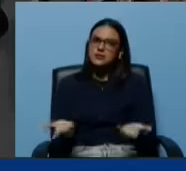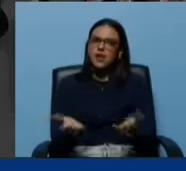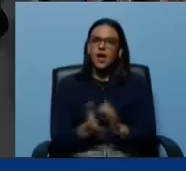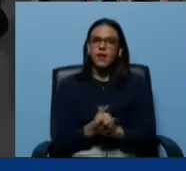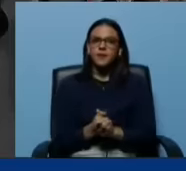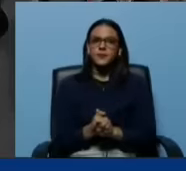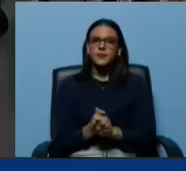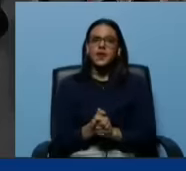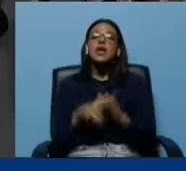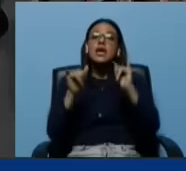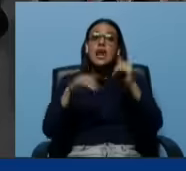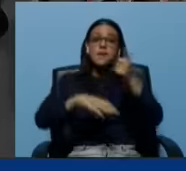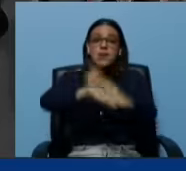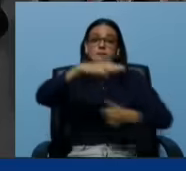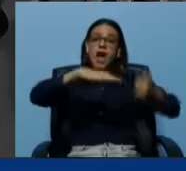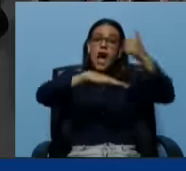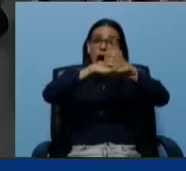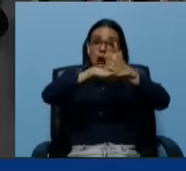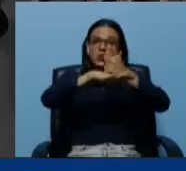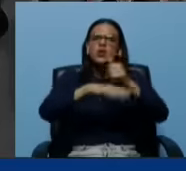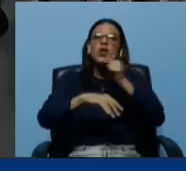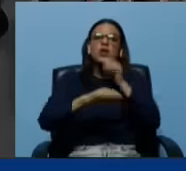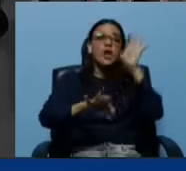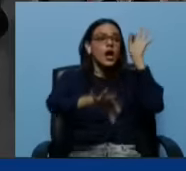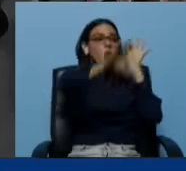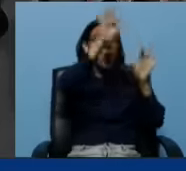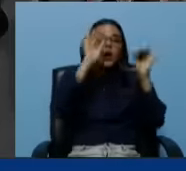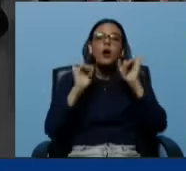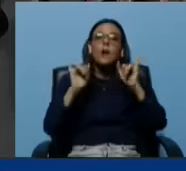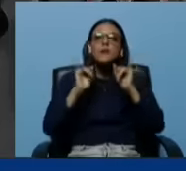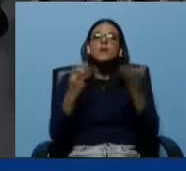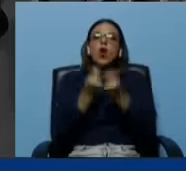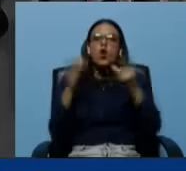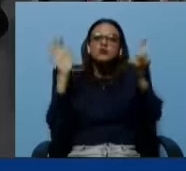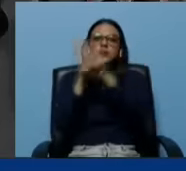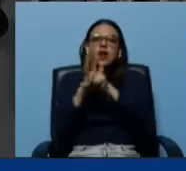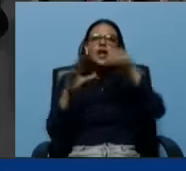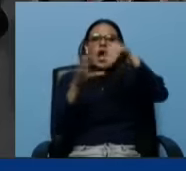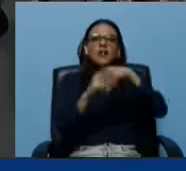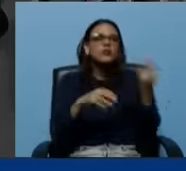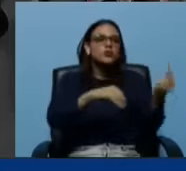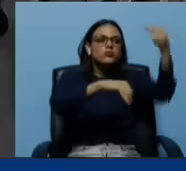Y las autoridades han sido elegidas de acuerdo a las leyes nacionales,